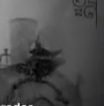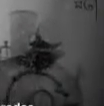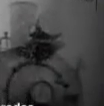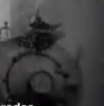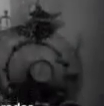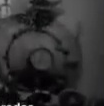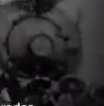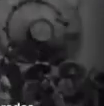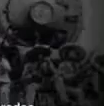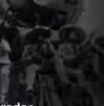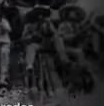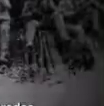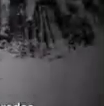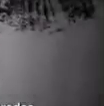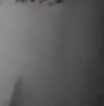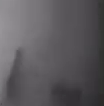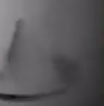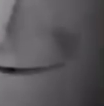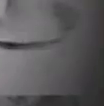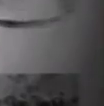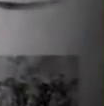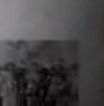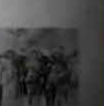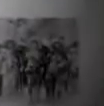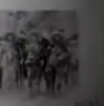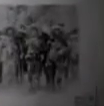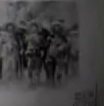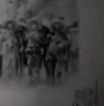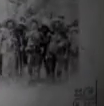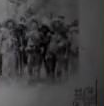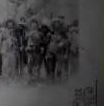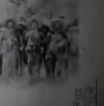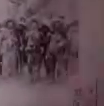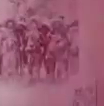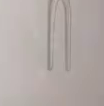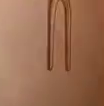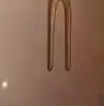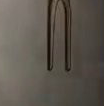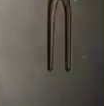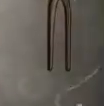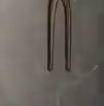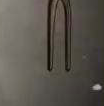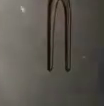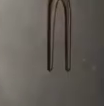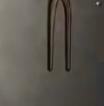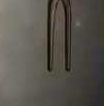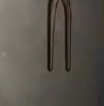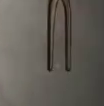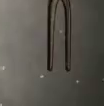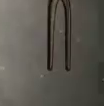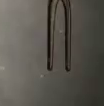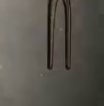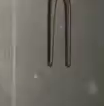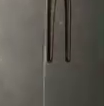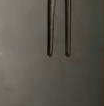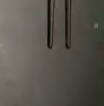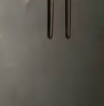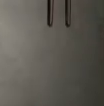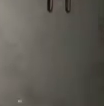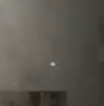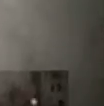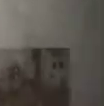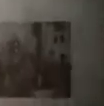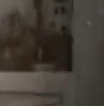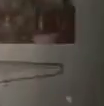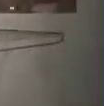reprimidas violentamente y consideradas el preámbulo de la Revolución. En 1912 se fundó la Casa